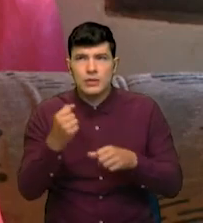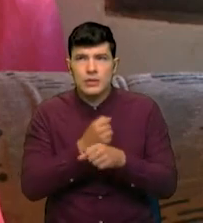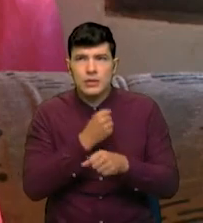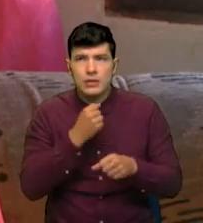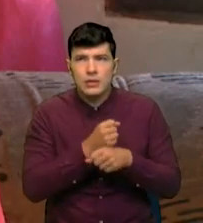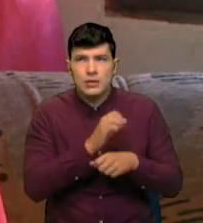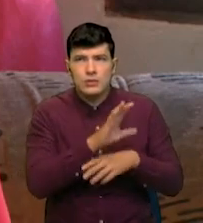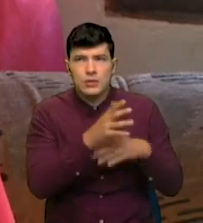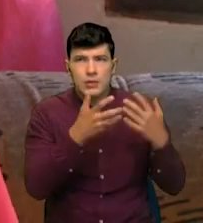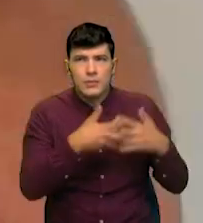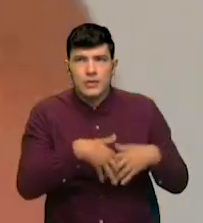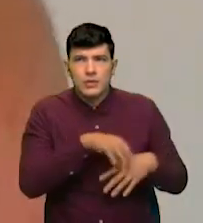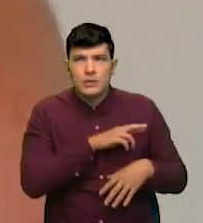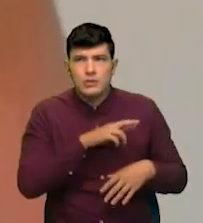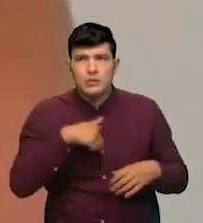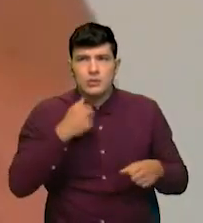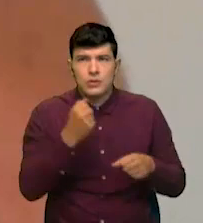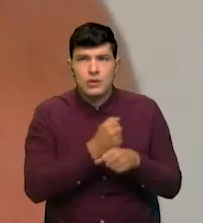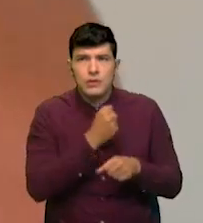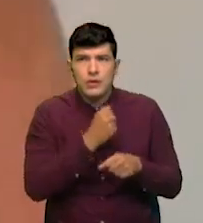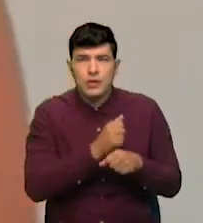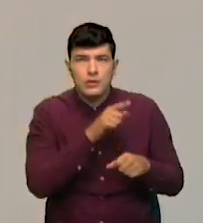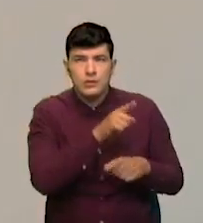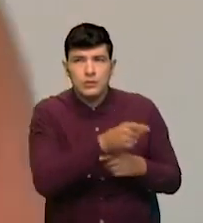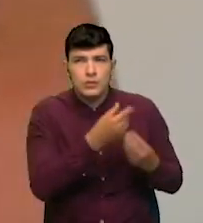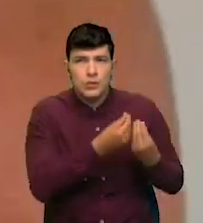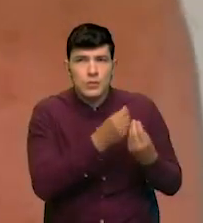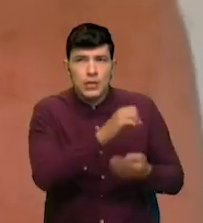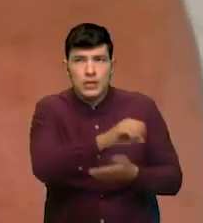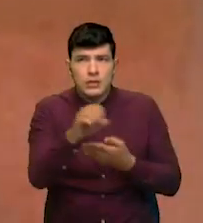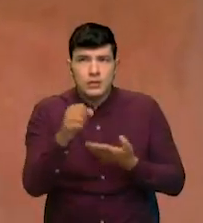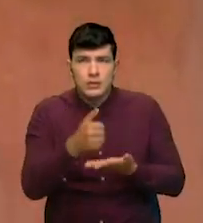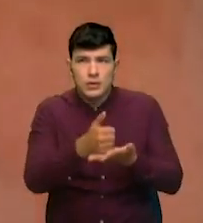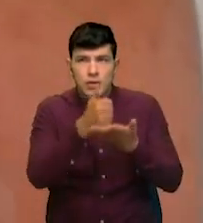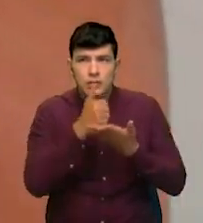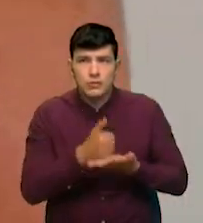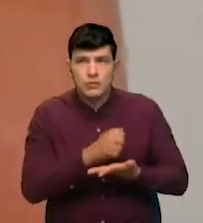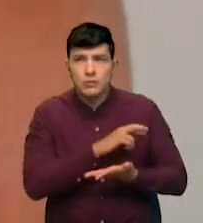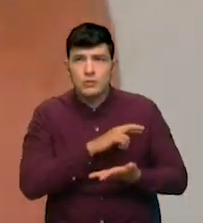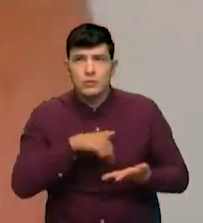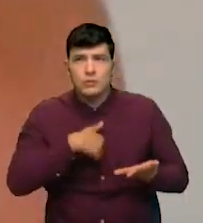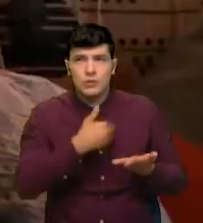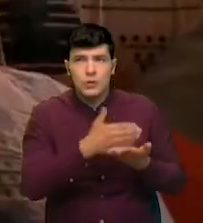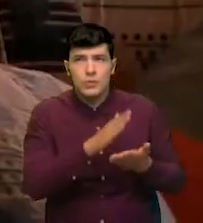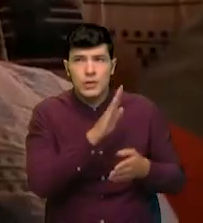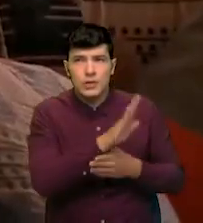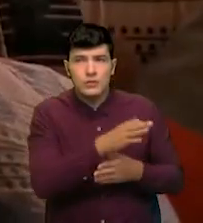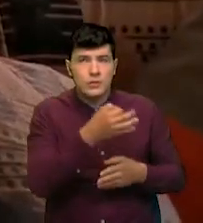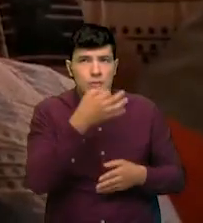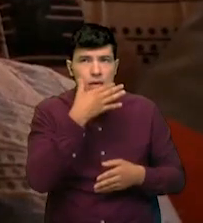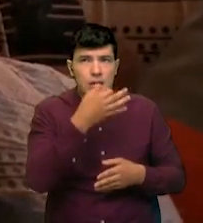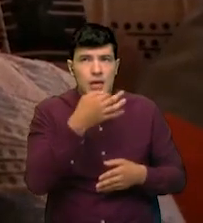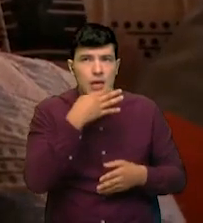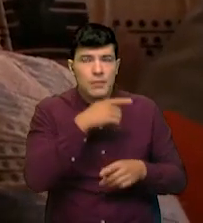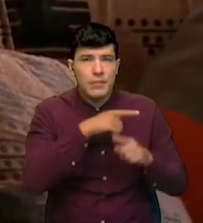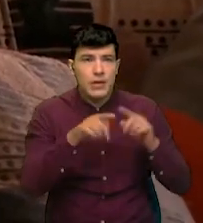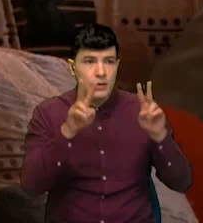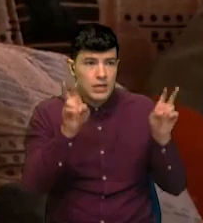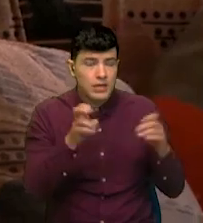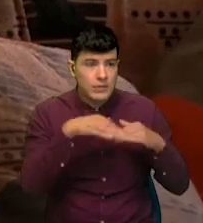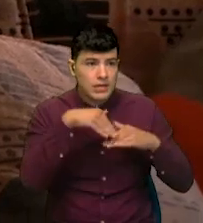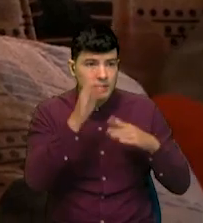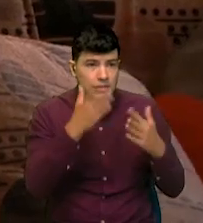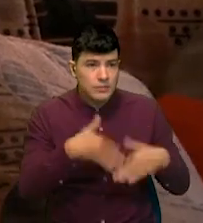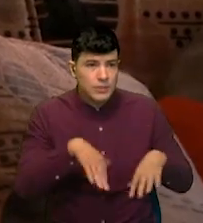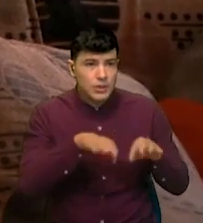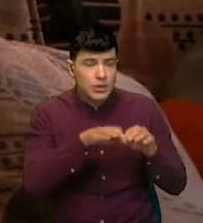la empresa donde nosotros trabajamos los compañeros nos ha ayudado y hemos estado comprando los medicamentos por lo que es lo más importante que la droga el